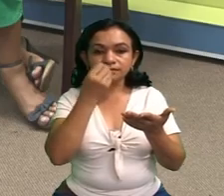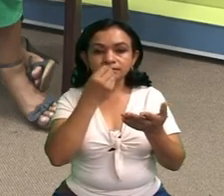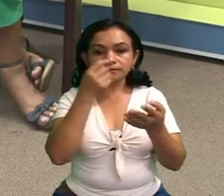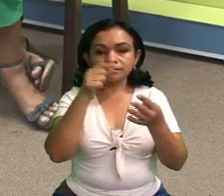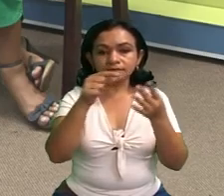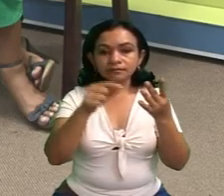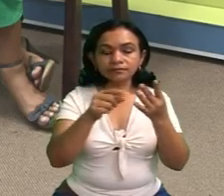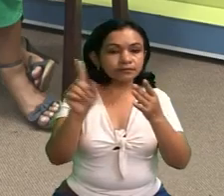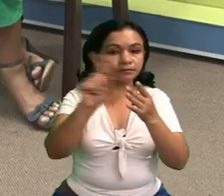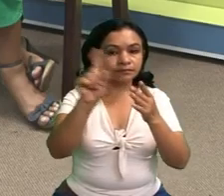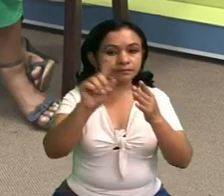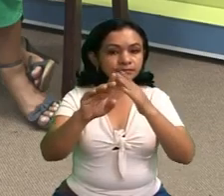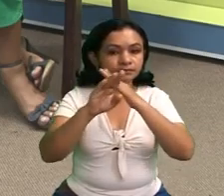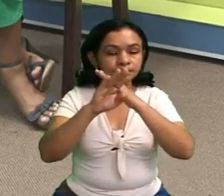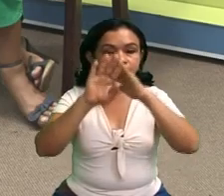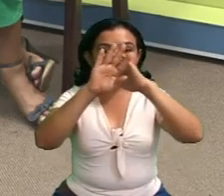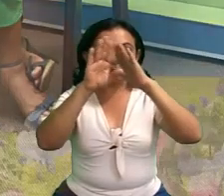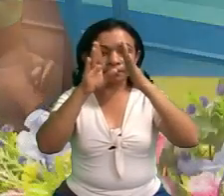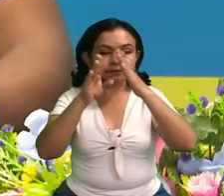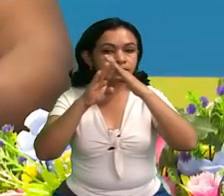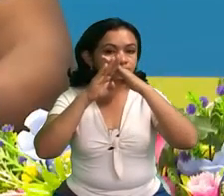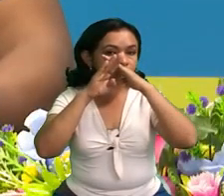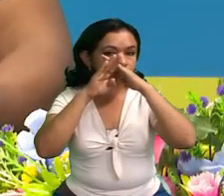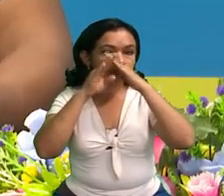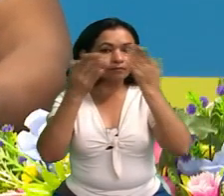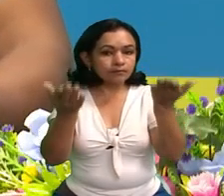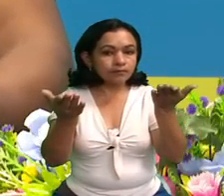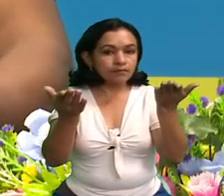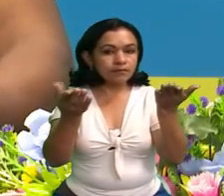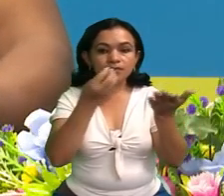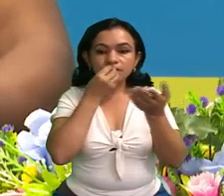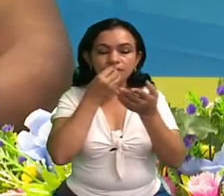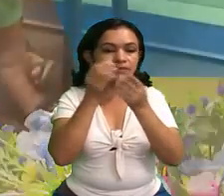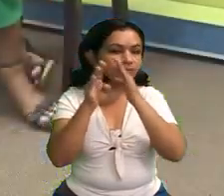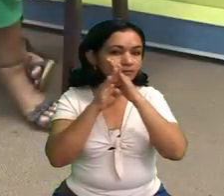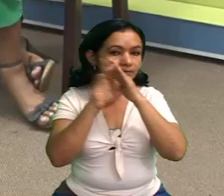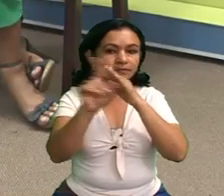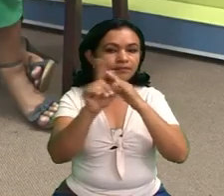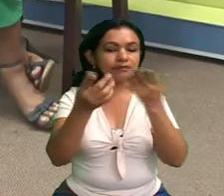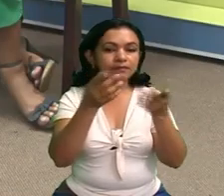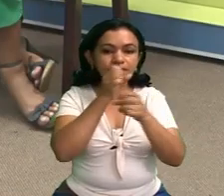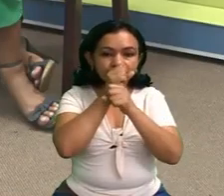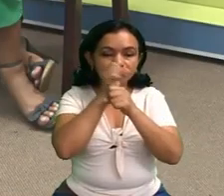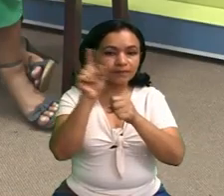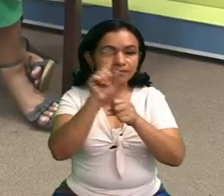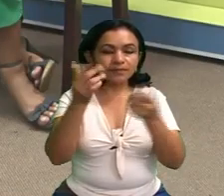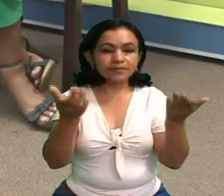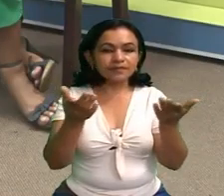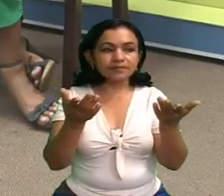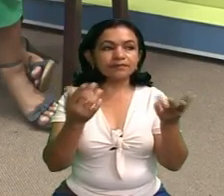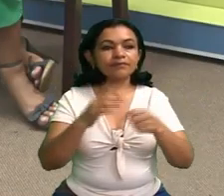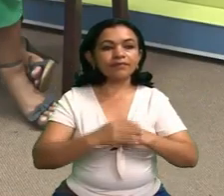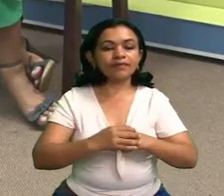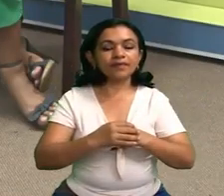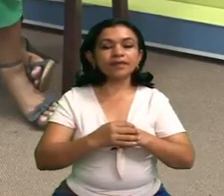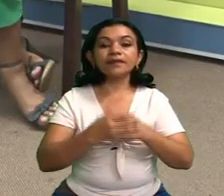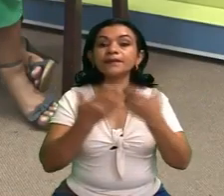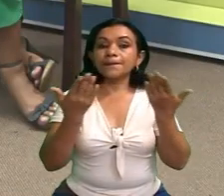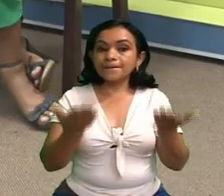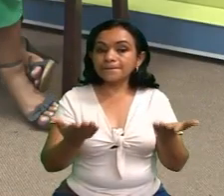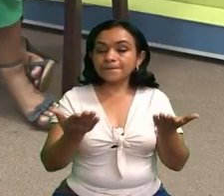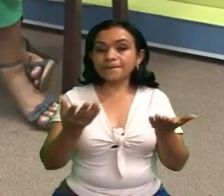alimentos pueden evitar las chicas que nos están viendo para evitar esta celulitis? Entonces, obviamente